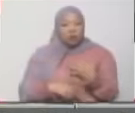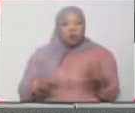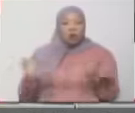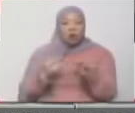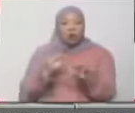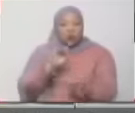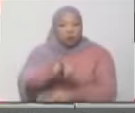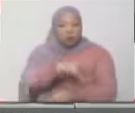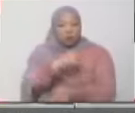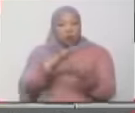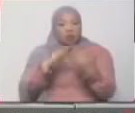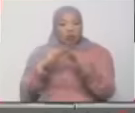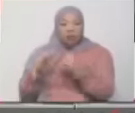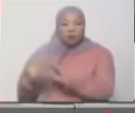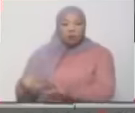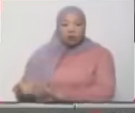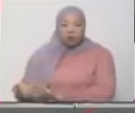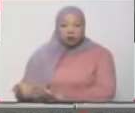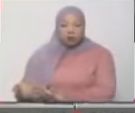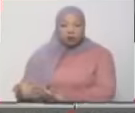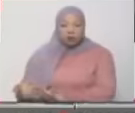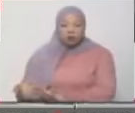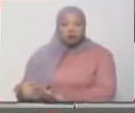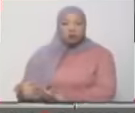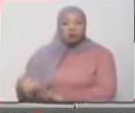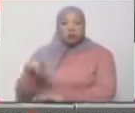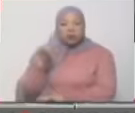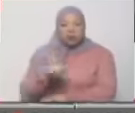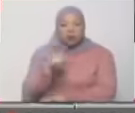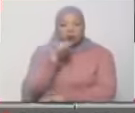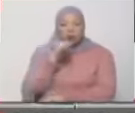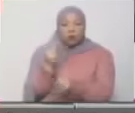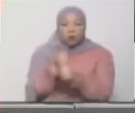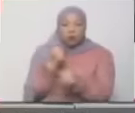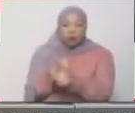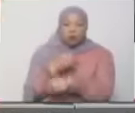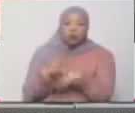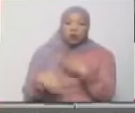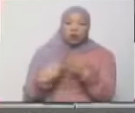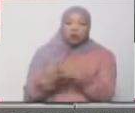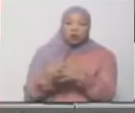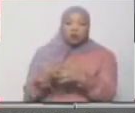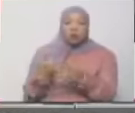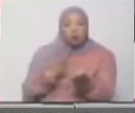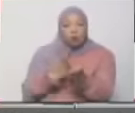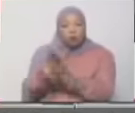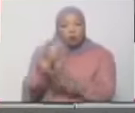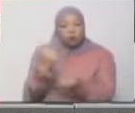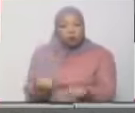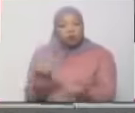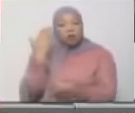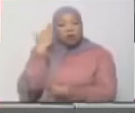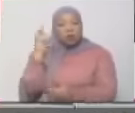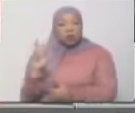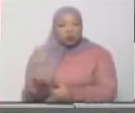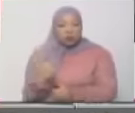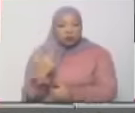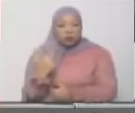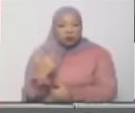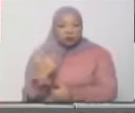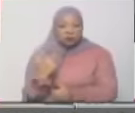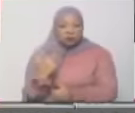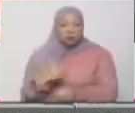Universidad de las Comunas. Así que una de las líneas de hoy ya sería la tercera.